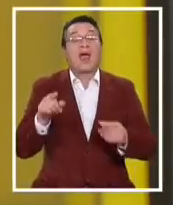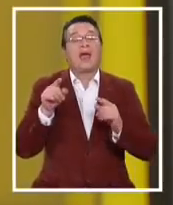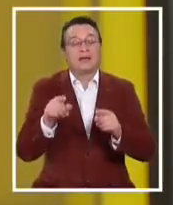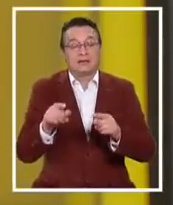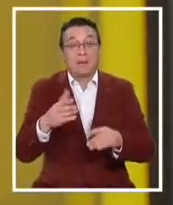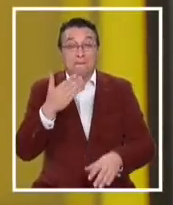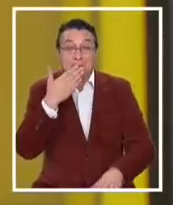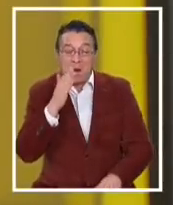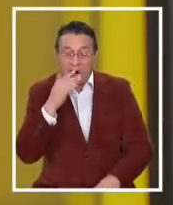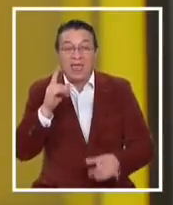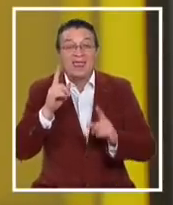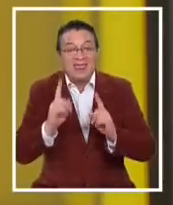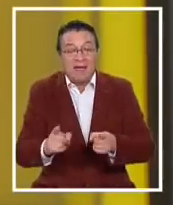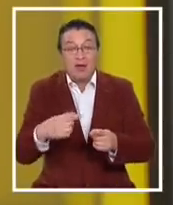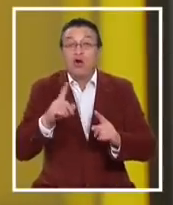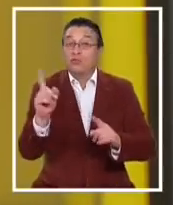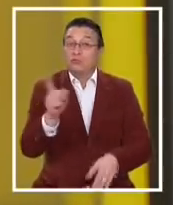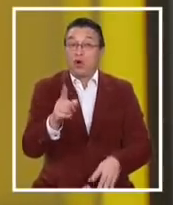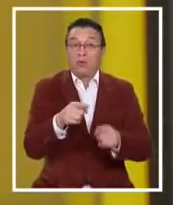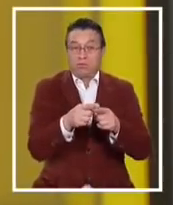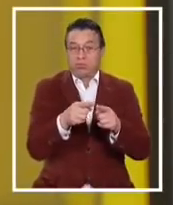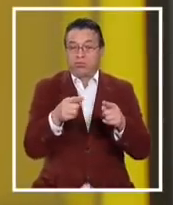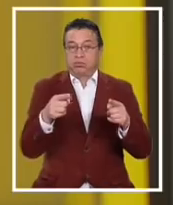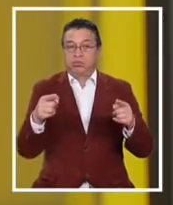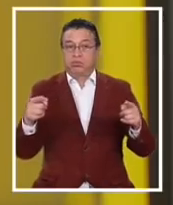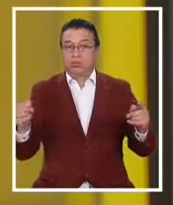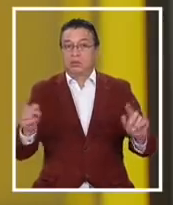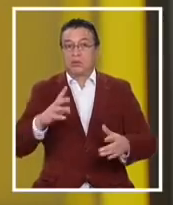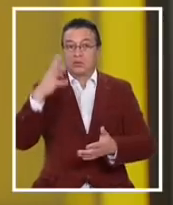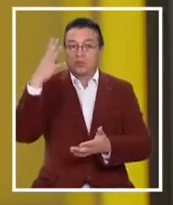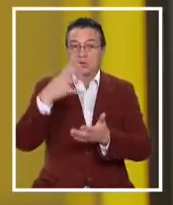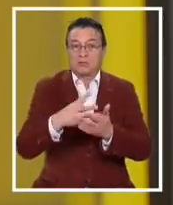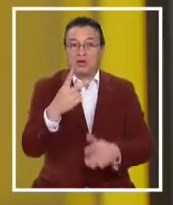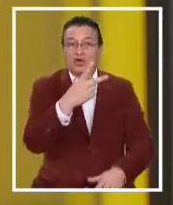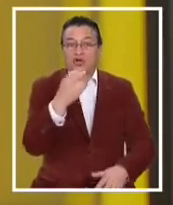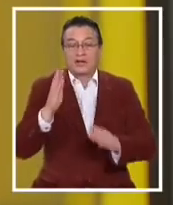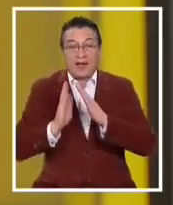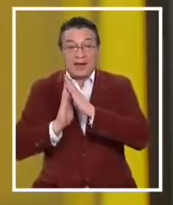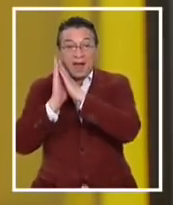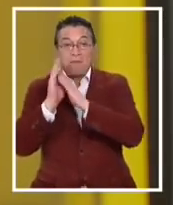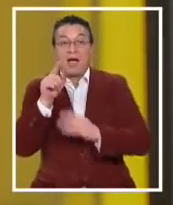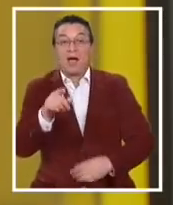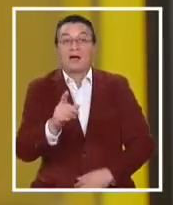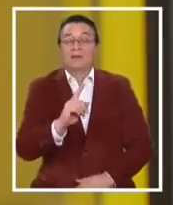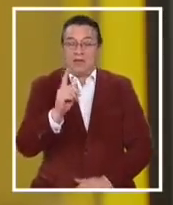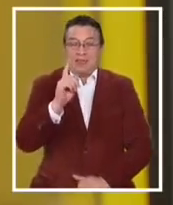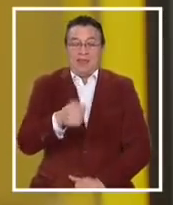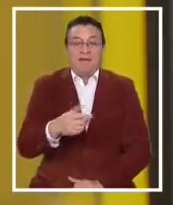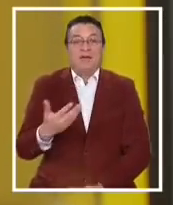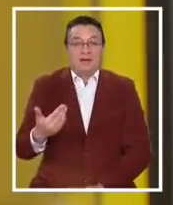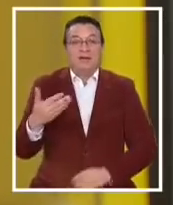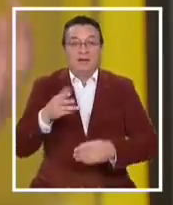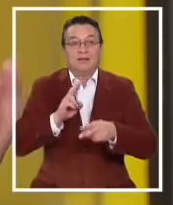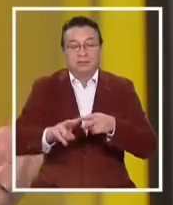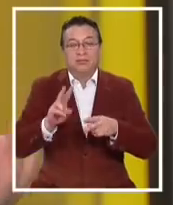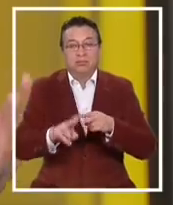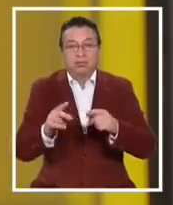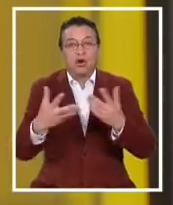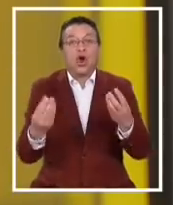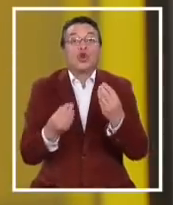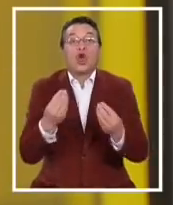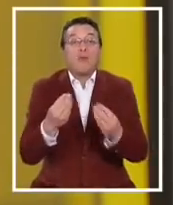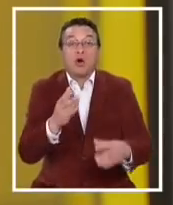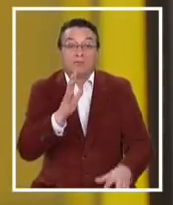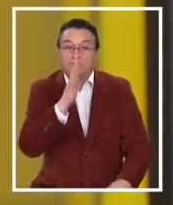ya, esto se va a alargar mucho más y ya no van a ser 4.200 camas que Tomás va a tener que inventar, va a tener que crear no sé